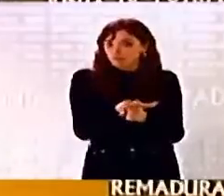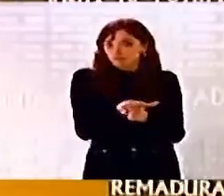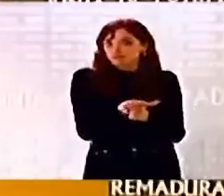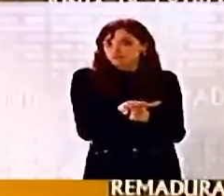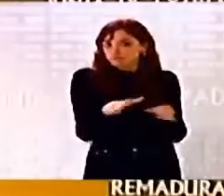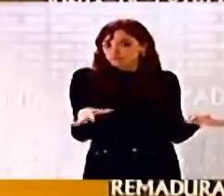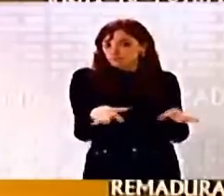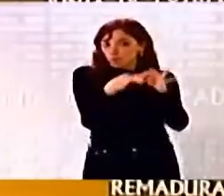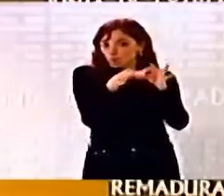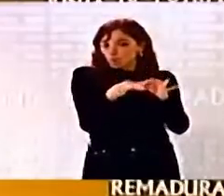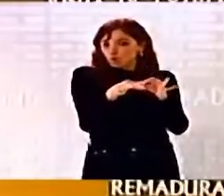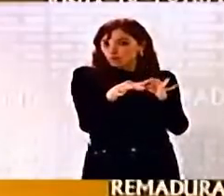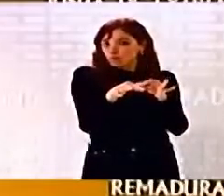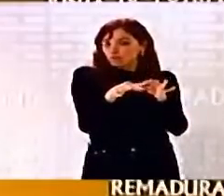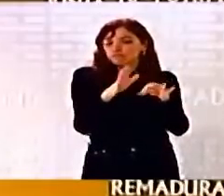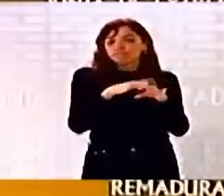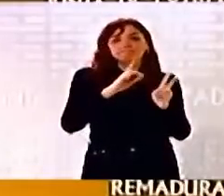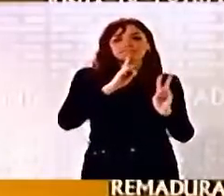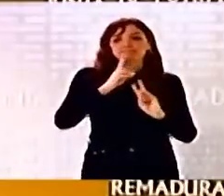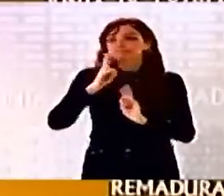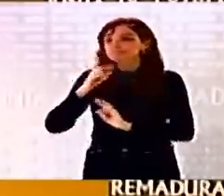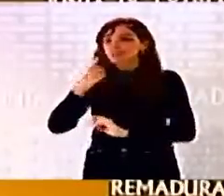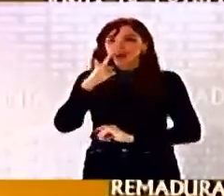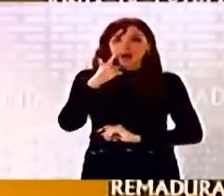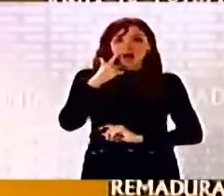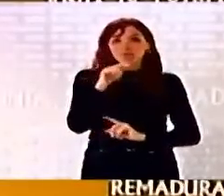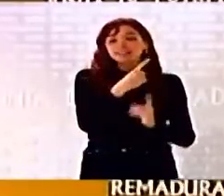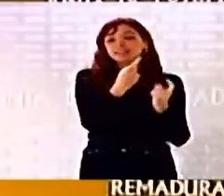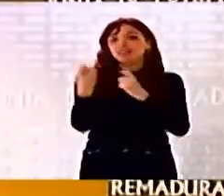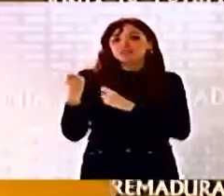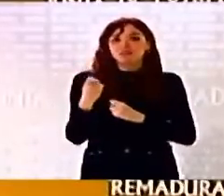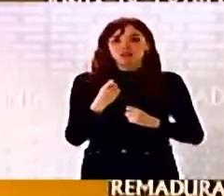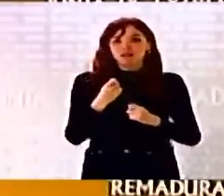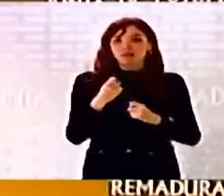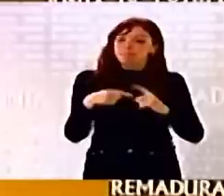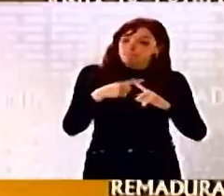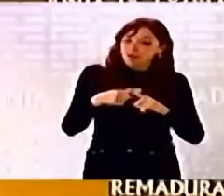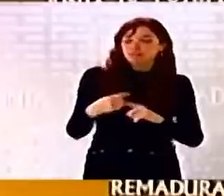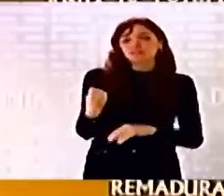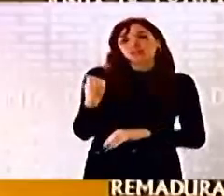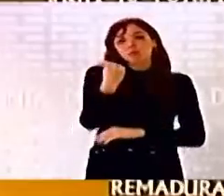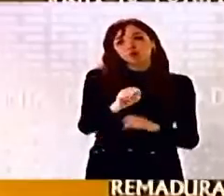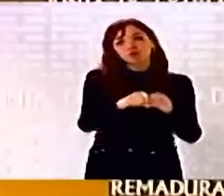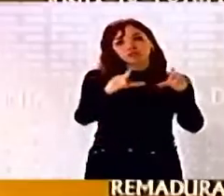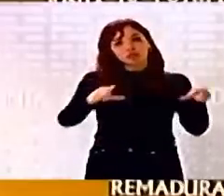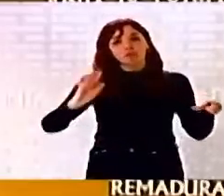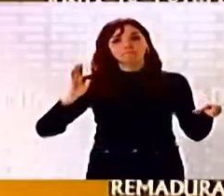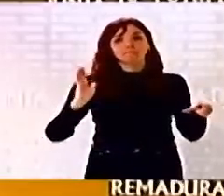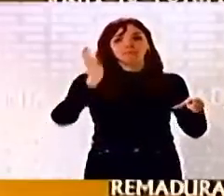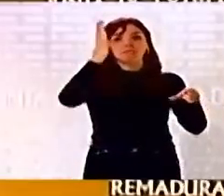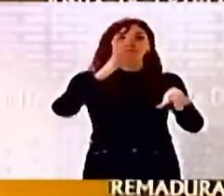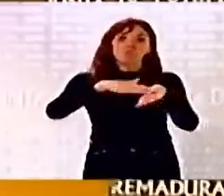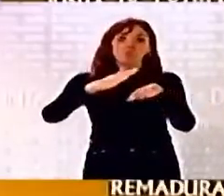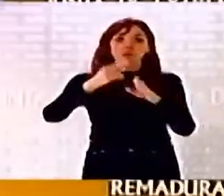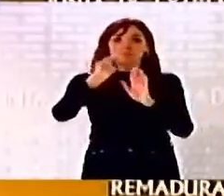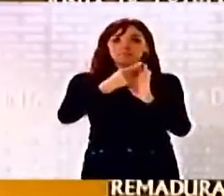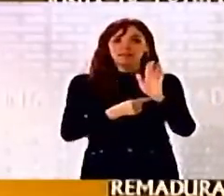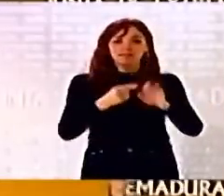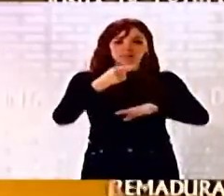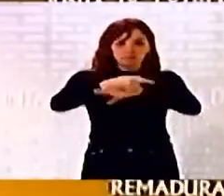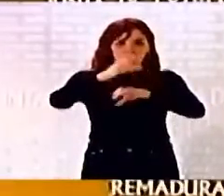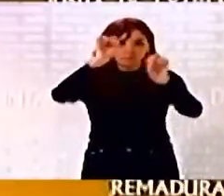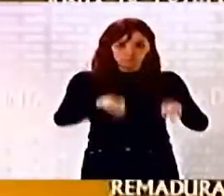por tanto, dar respuesta a las necesidades y apoyo a los sectores afectados por estas medidas restrictivas